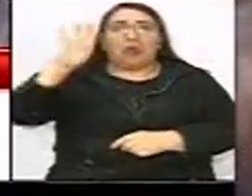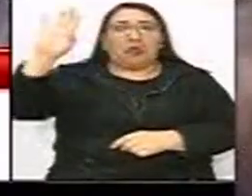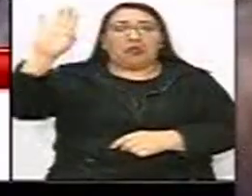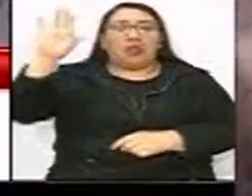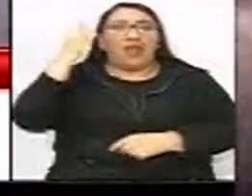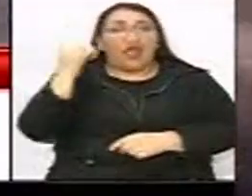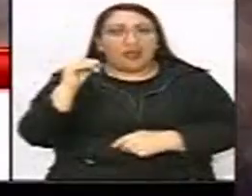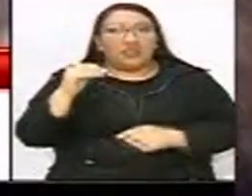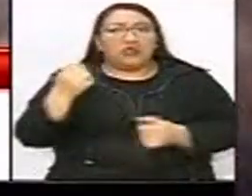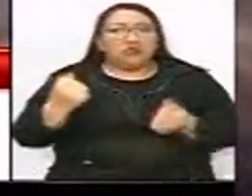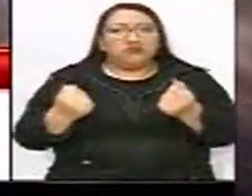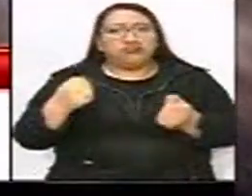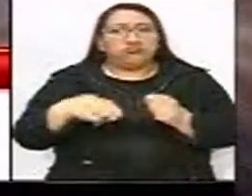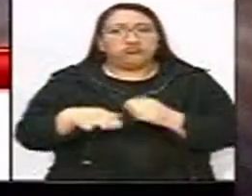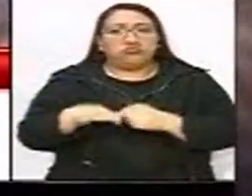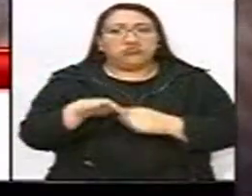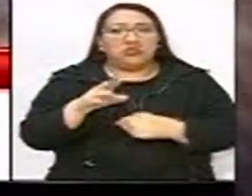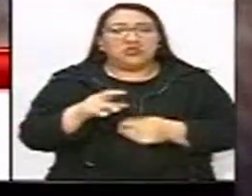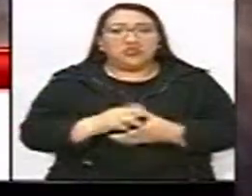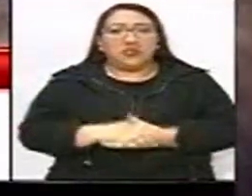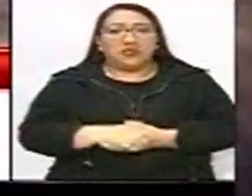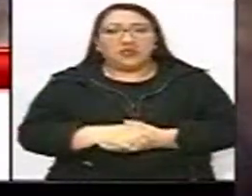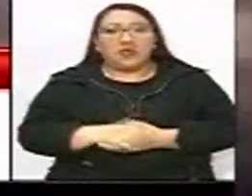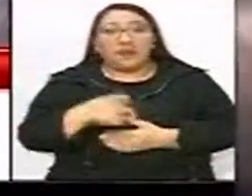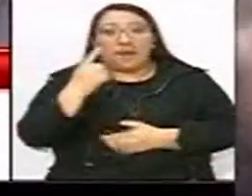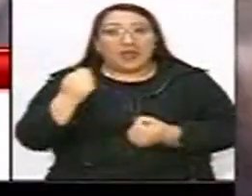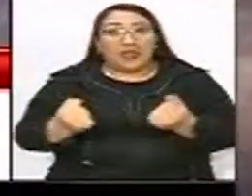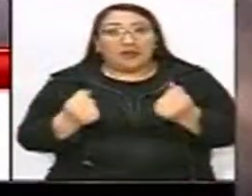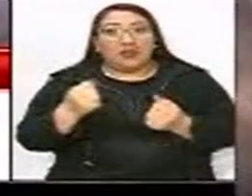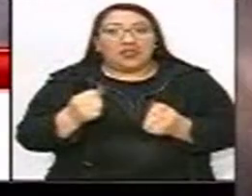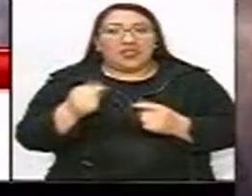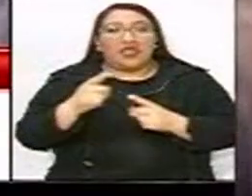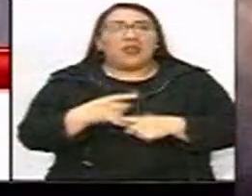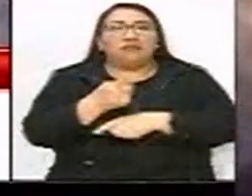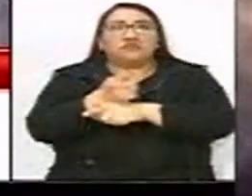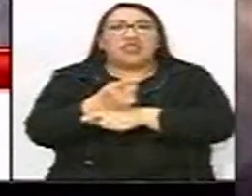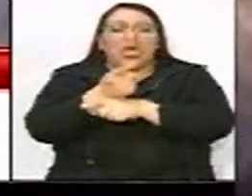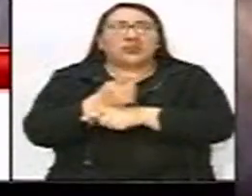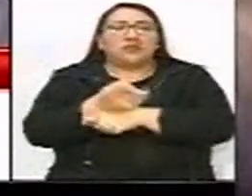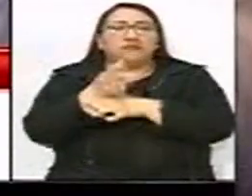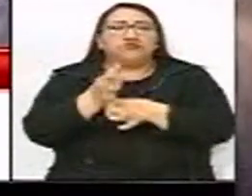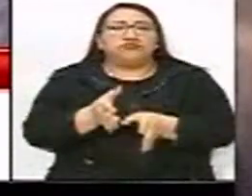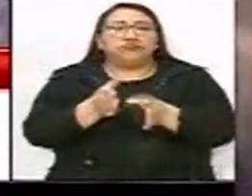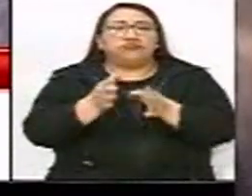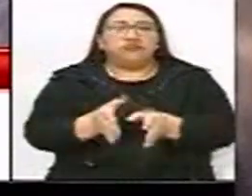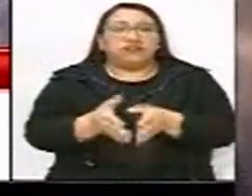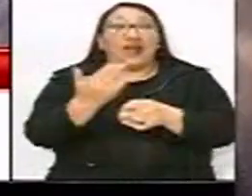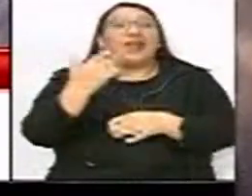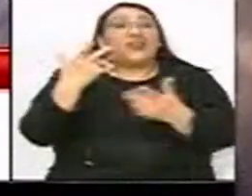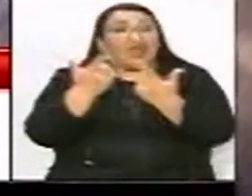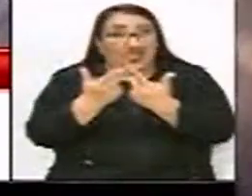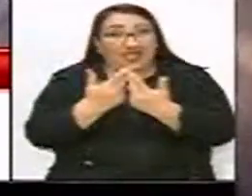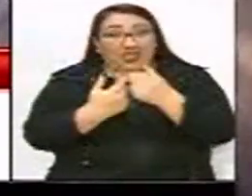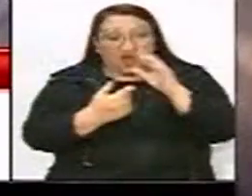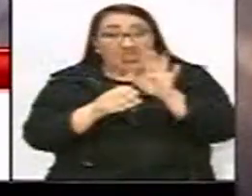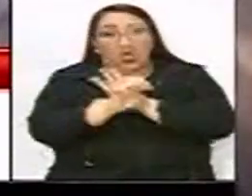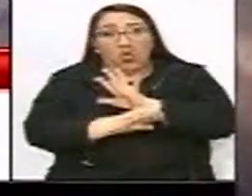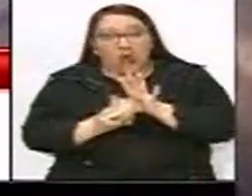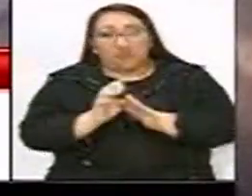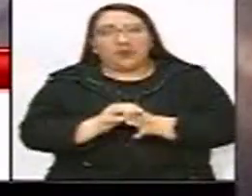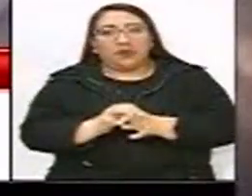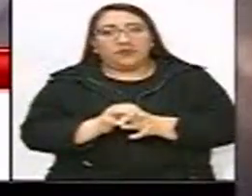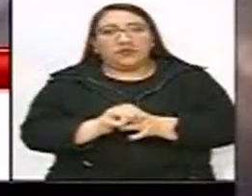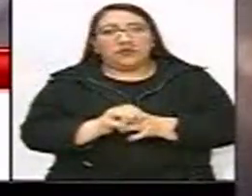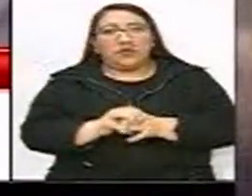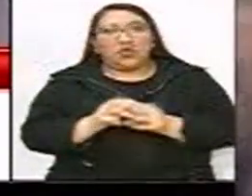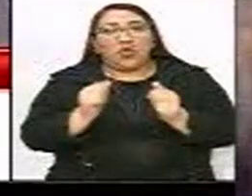famosas autobahn, se hicieron básicamente para transportar tanques ante la inminencia de una guerra, por